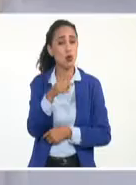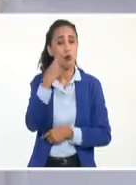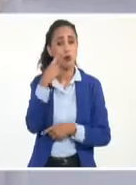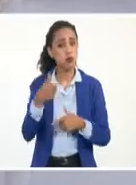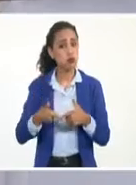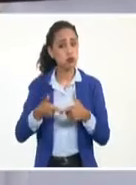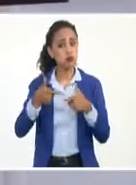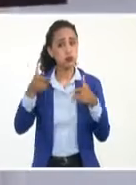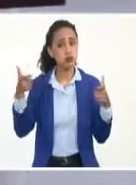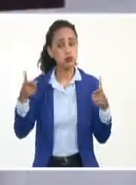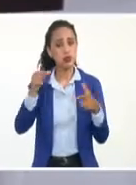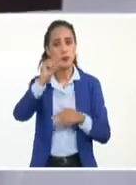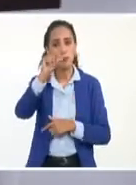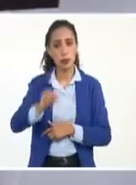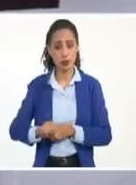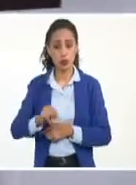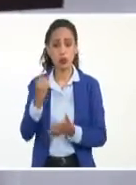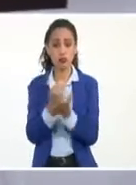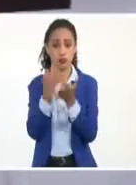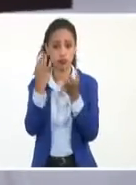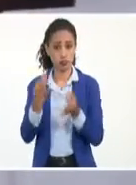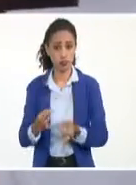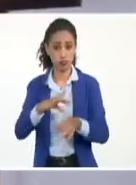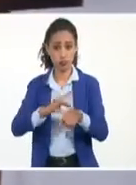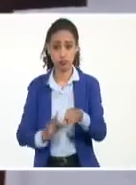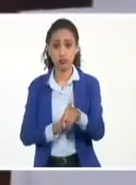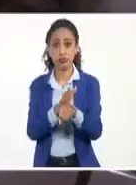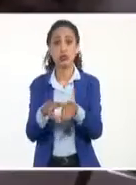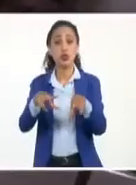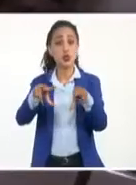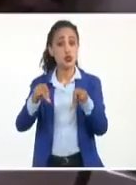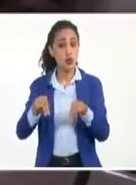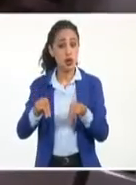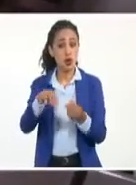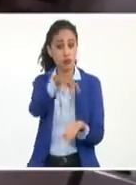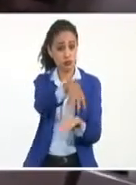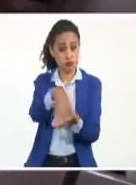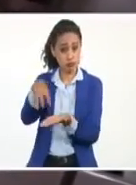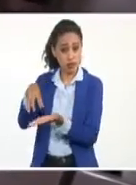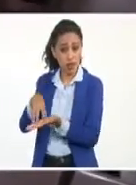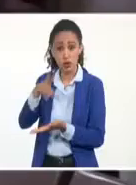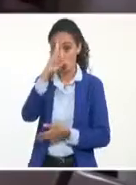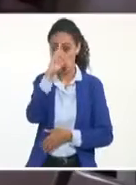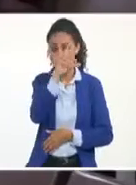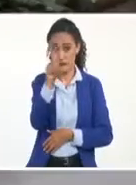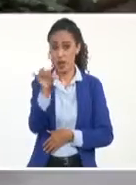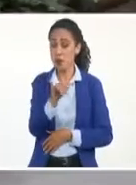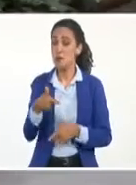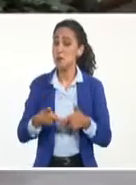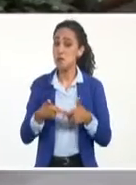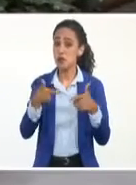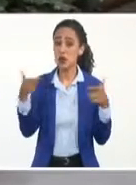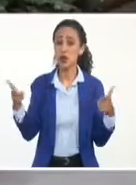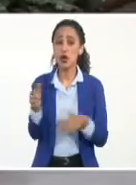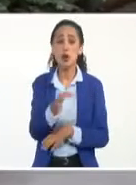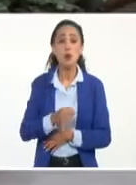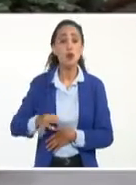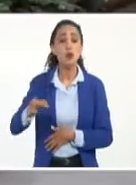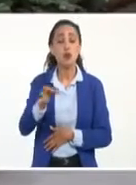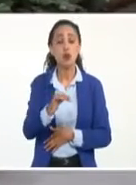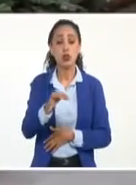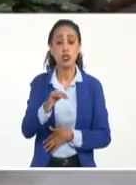las cifras de personas diagnosticadas con el nuevo coronavirus en sus instituciones hospitalarias, la mayoría de ellos en el municipio